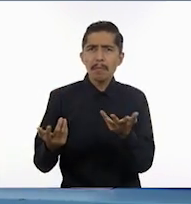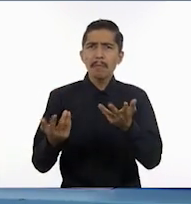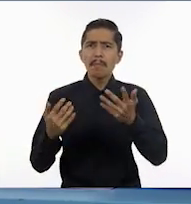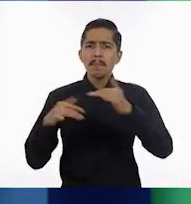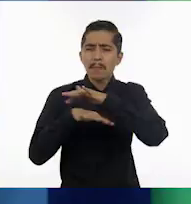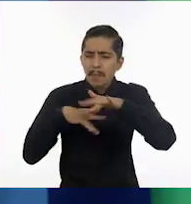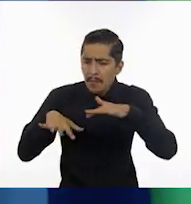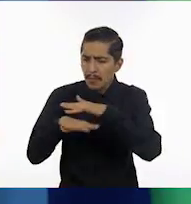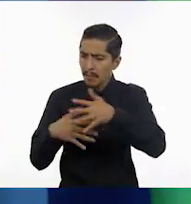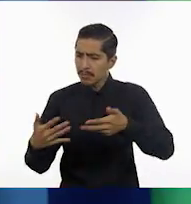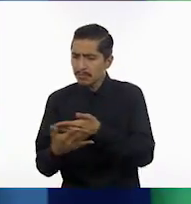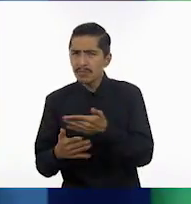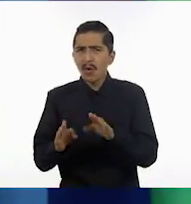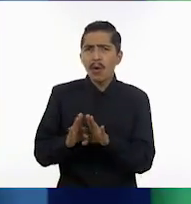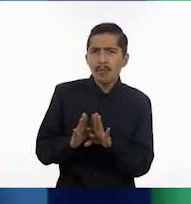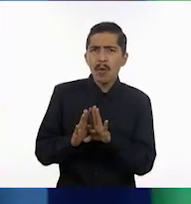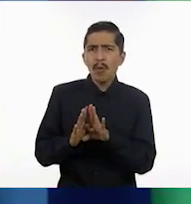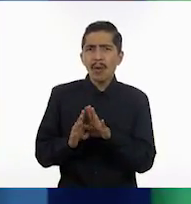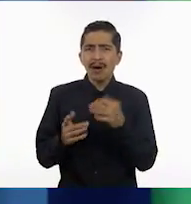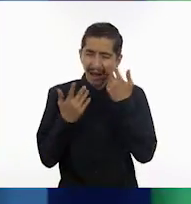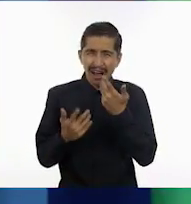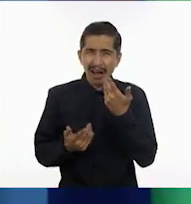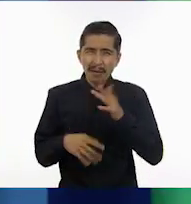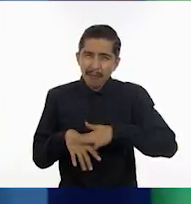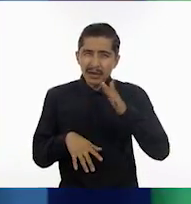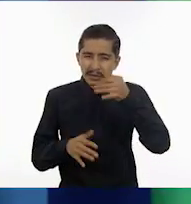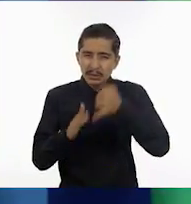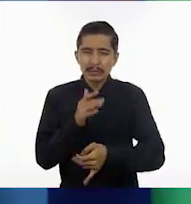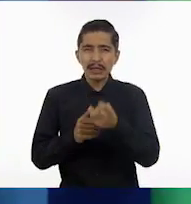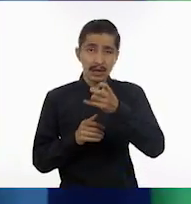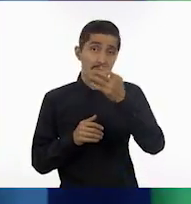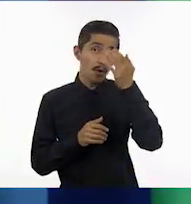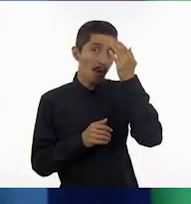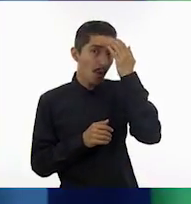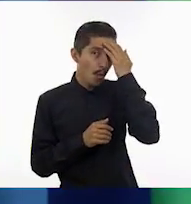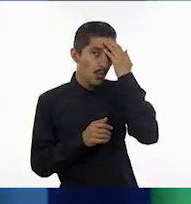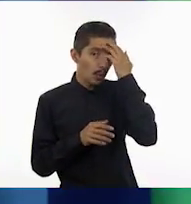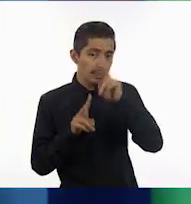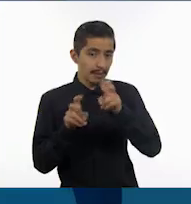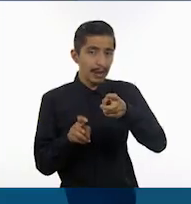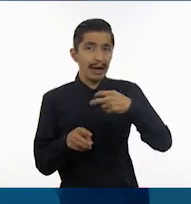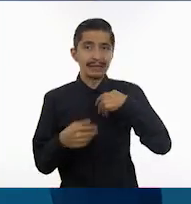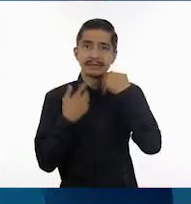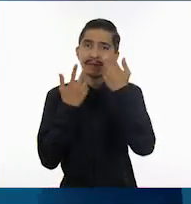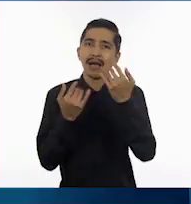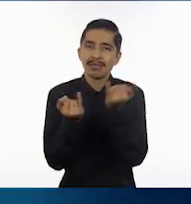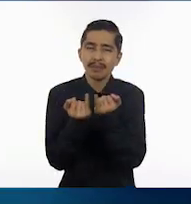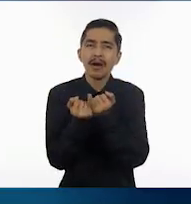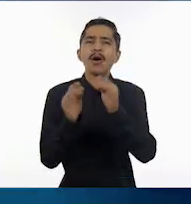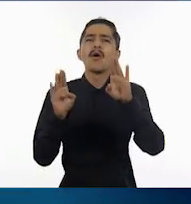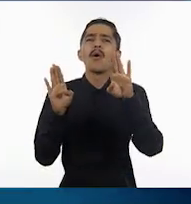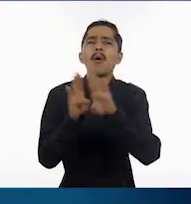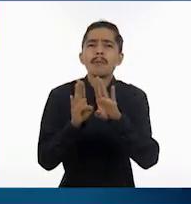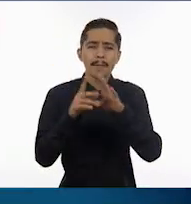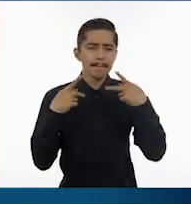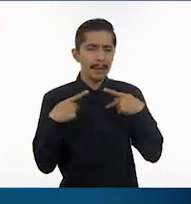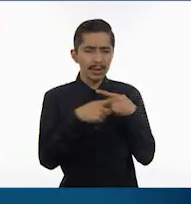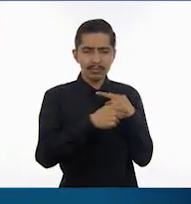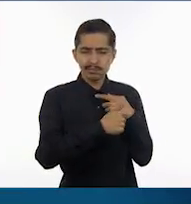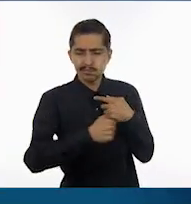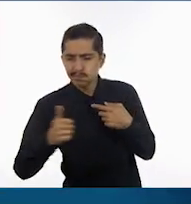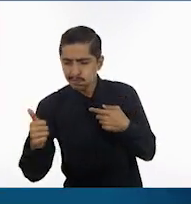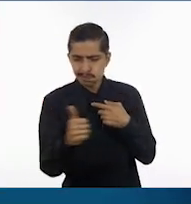atención. A mí también me gustaría, la verdad, conocer sobre estos temas, por ejemplo, cómo se trasladaba la gente de un